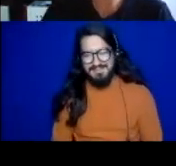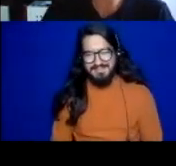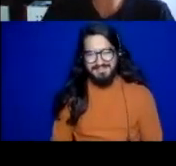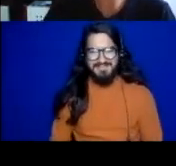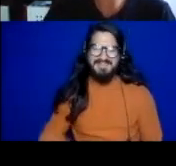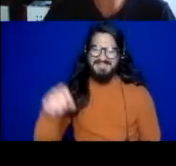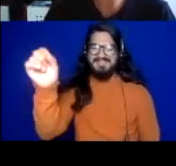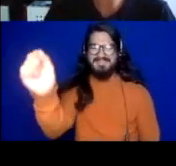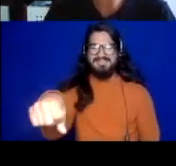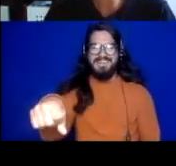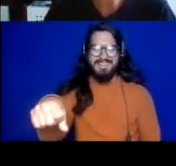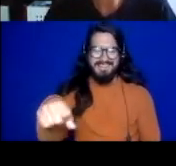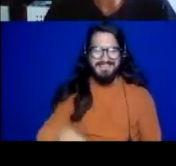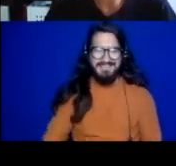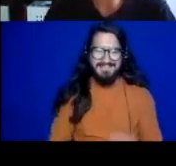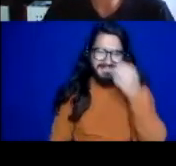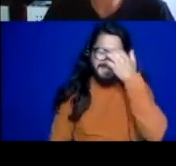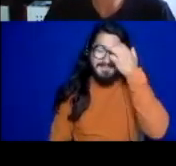Y